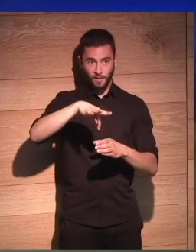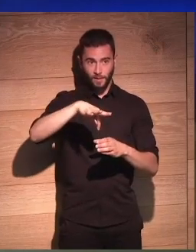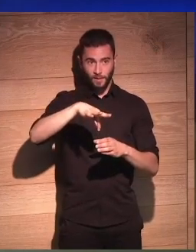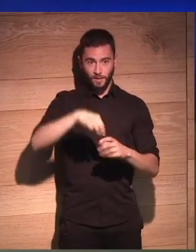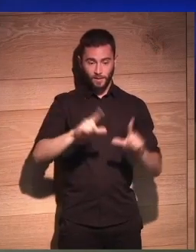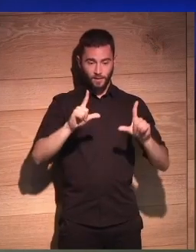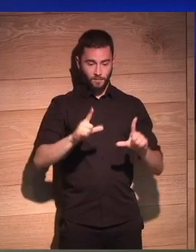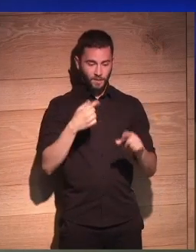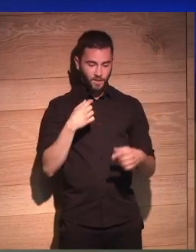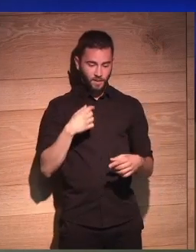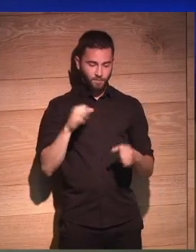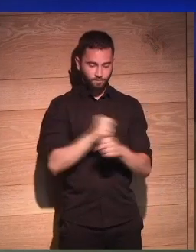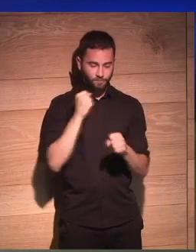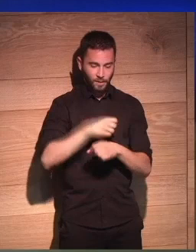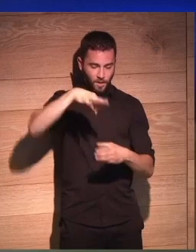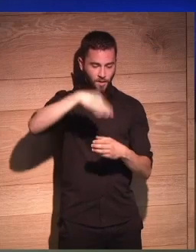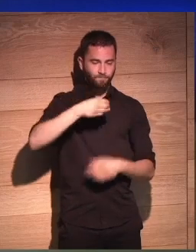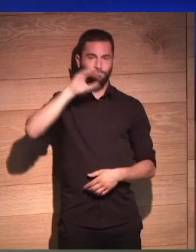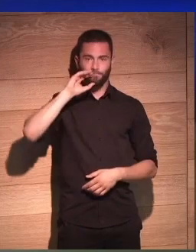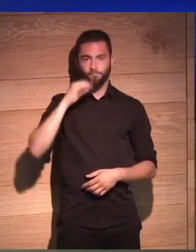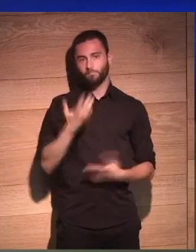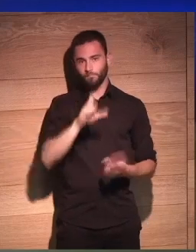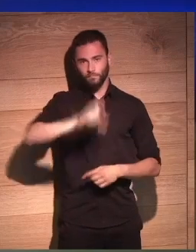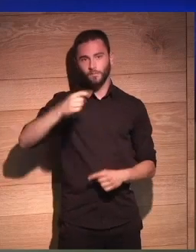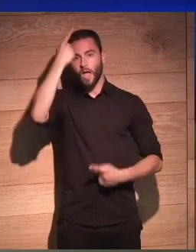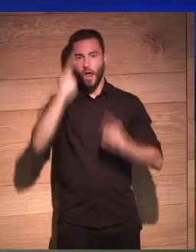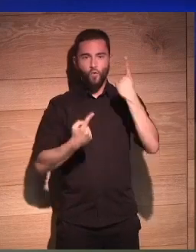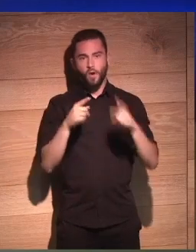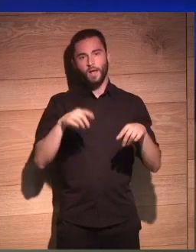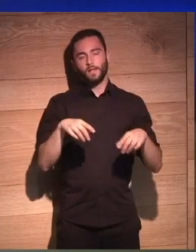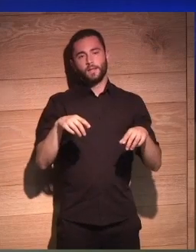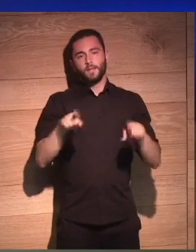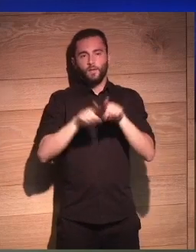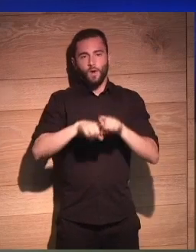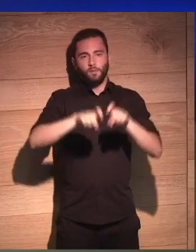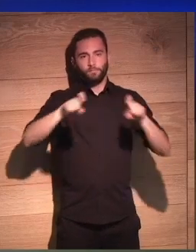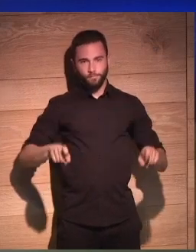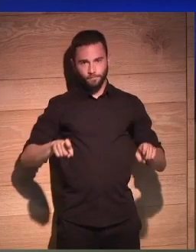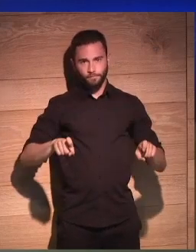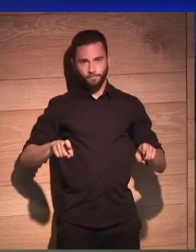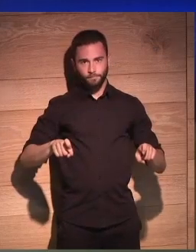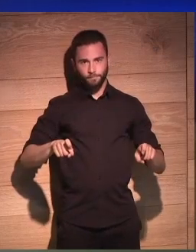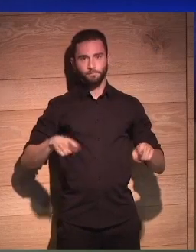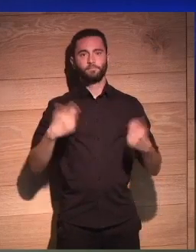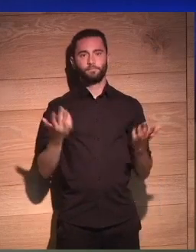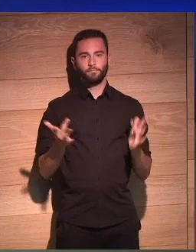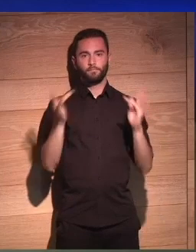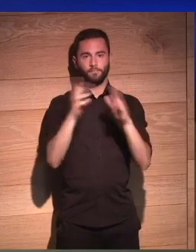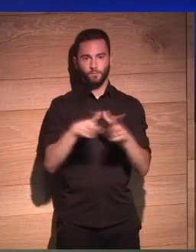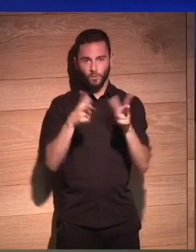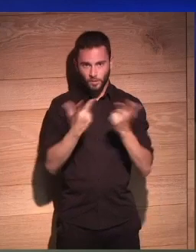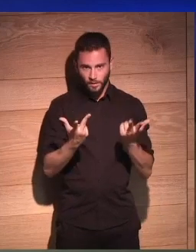de la pantalla cuando trabajan. Y para algunos, obviamente, es un momento de pausa, de recargar las pilas, de conexión social, etcétera.